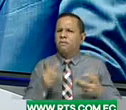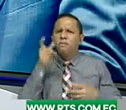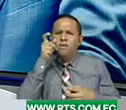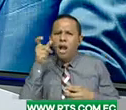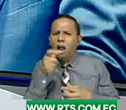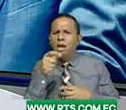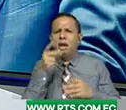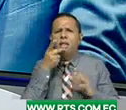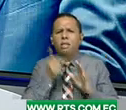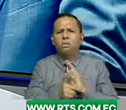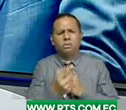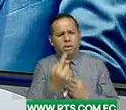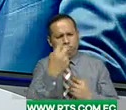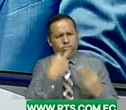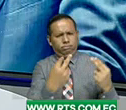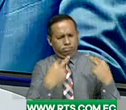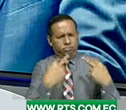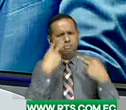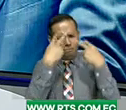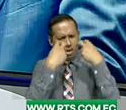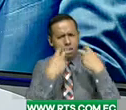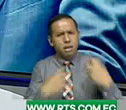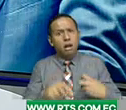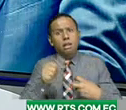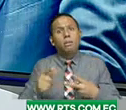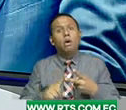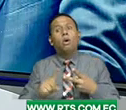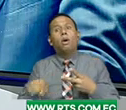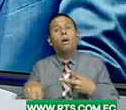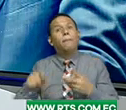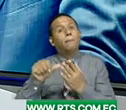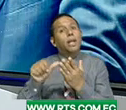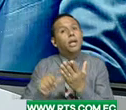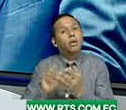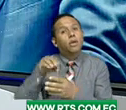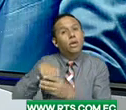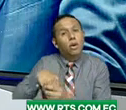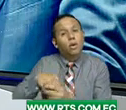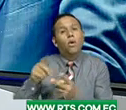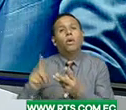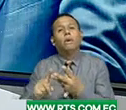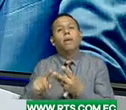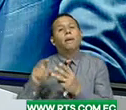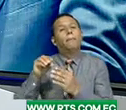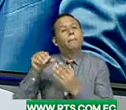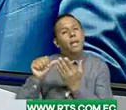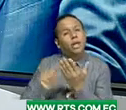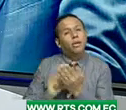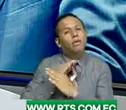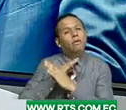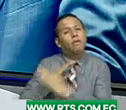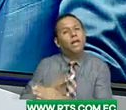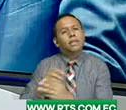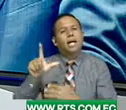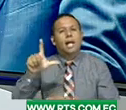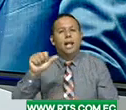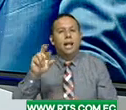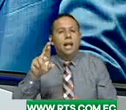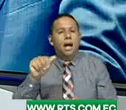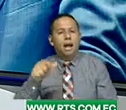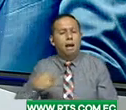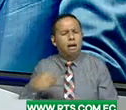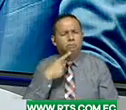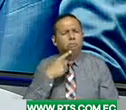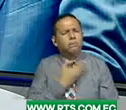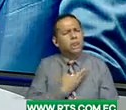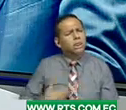también investigará a los ministros del Interior, Patricio Carrillo, y de Defensa, Luis Lara. El jefe de Estado se refirió al tema durante